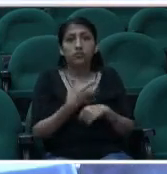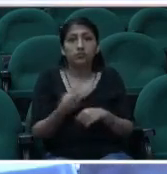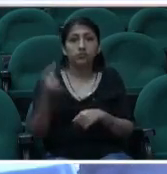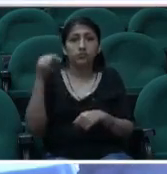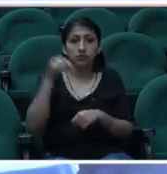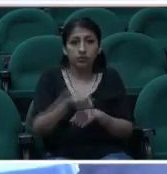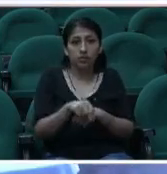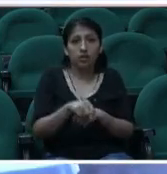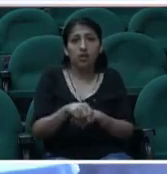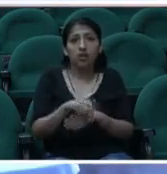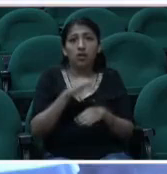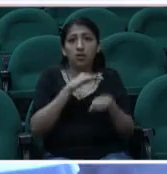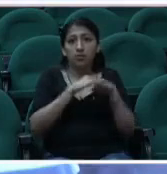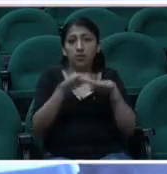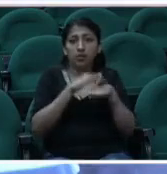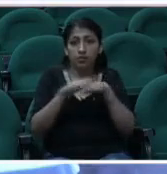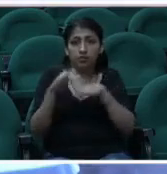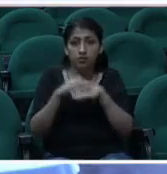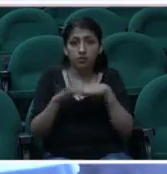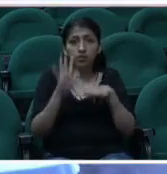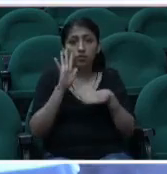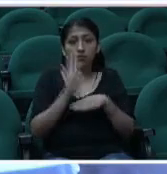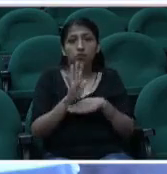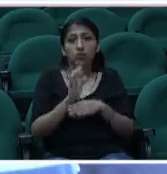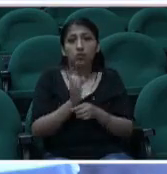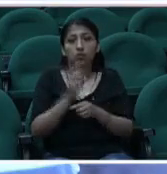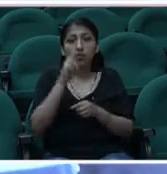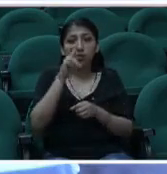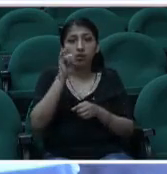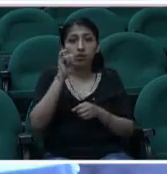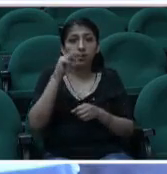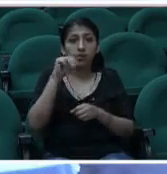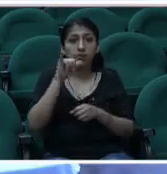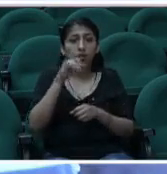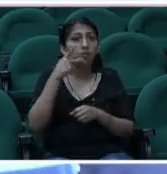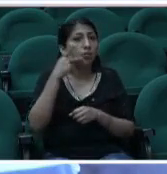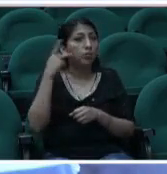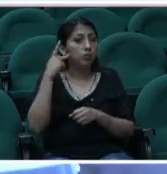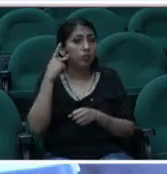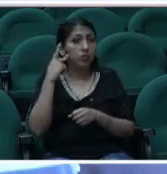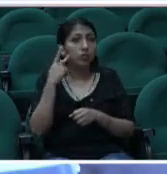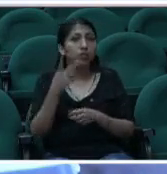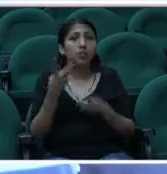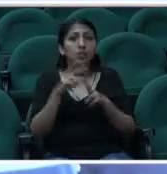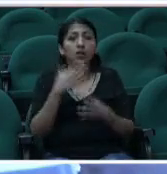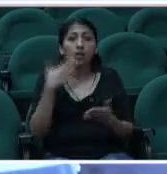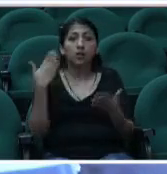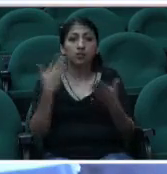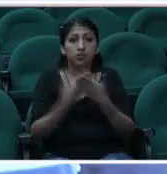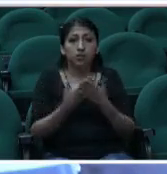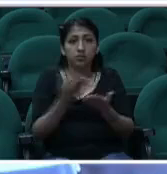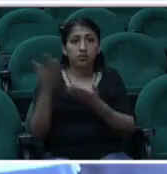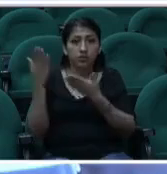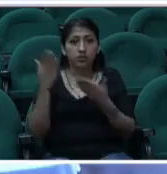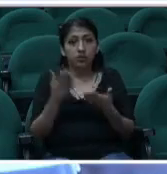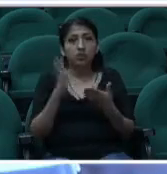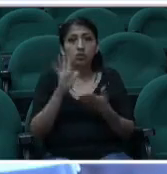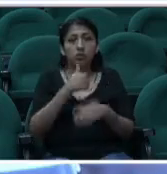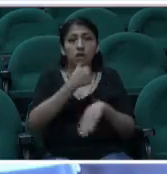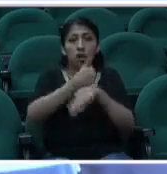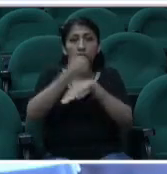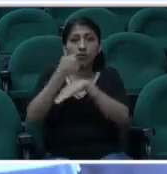asistido a esta invite esa invitación formulada por el remype huyó y queremos agradecer la presencia del